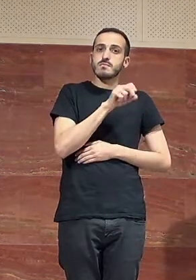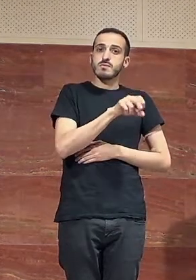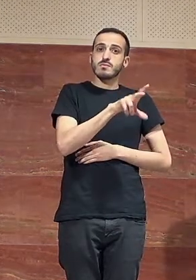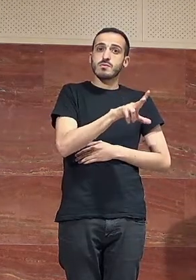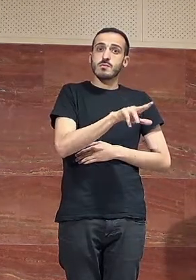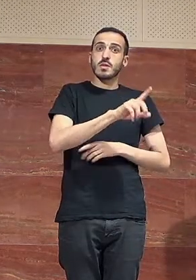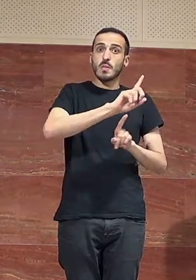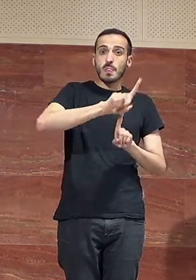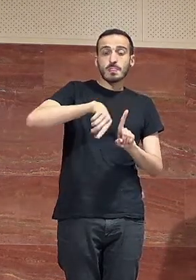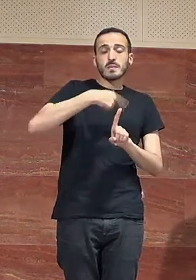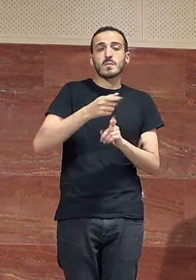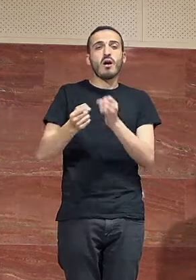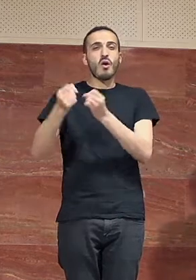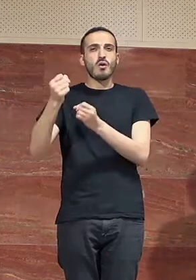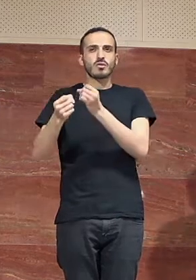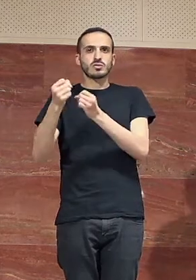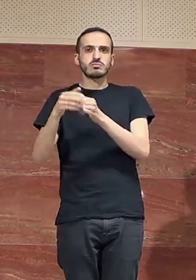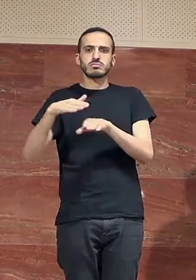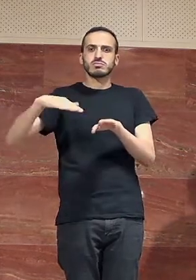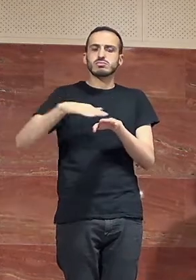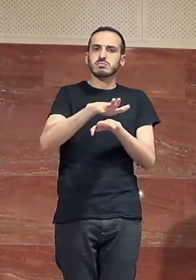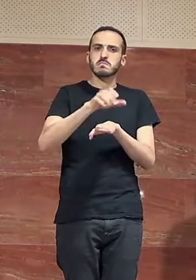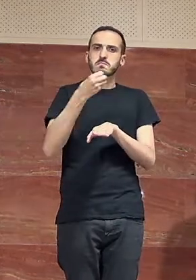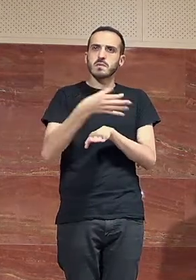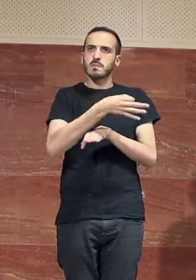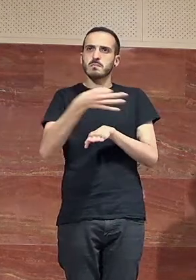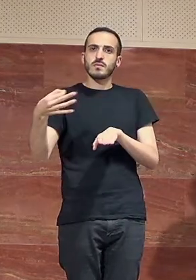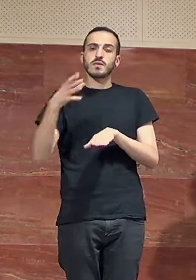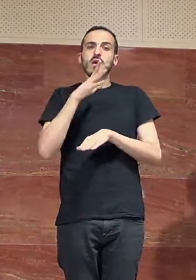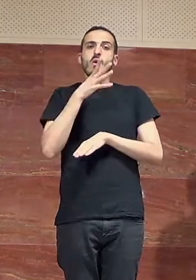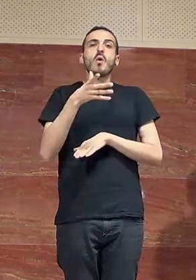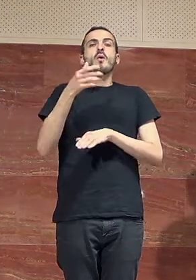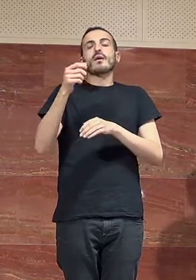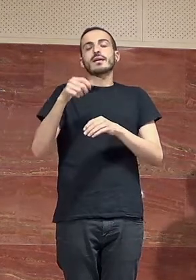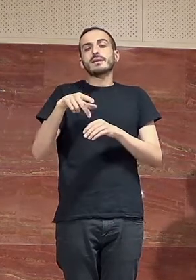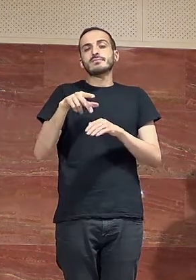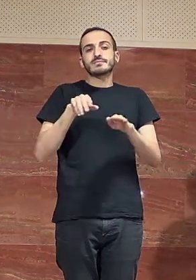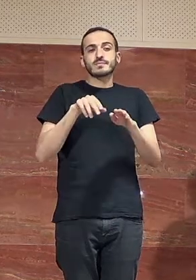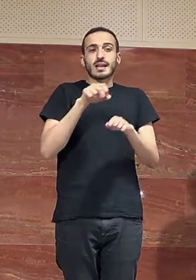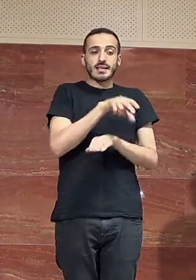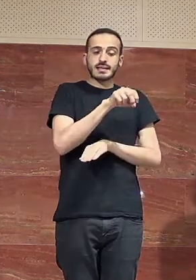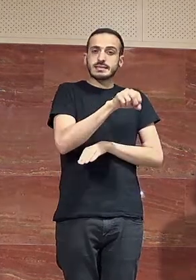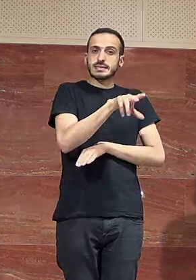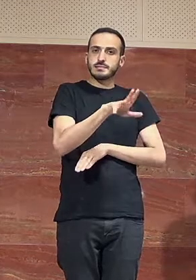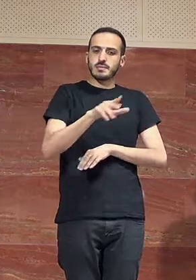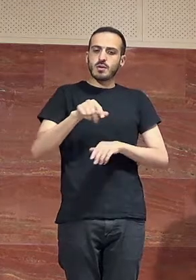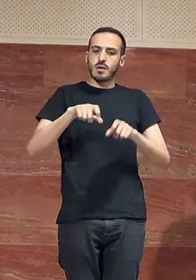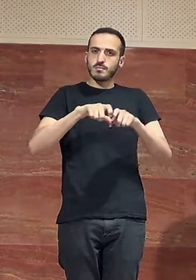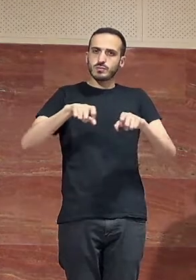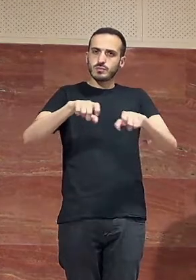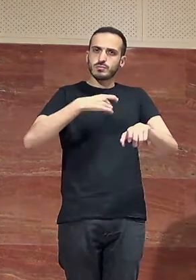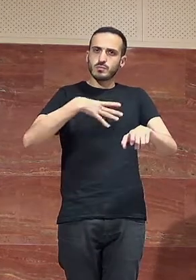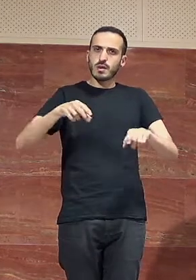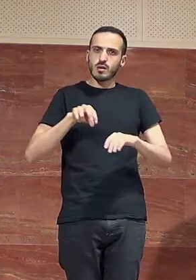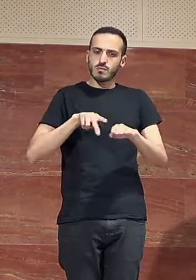aparcan incorrectamente el coche e impiden cruzar por los pasos de peatones cuando están al volante. O sea, me parece una cosa